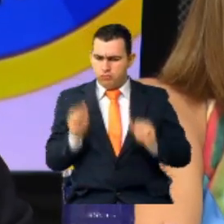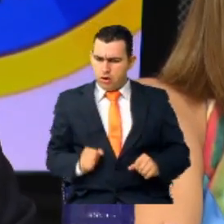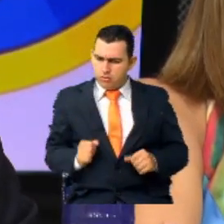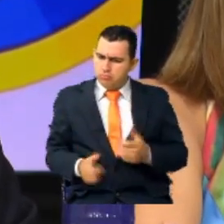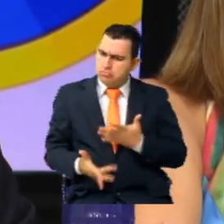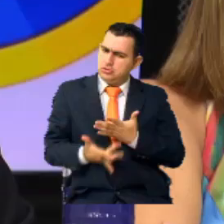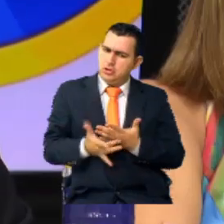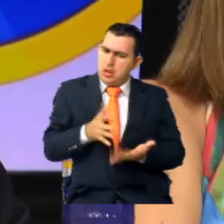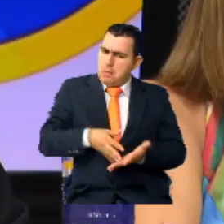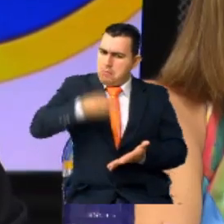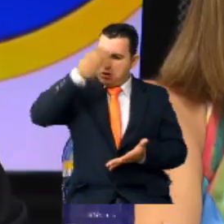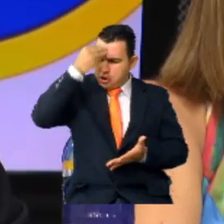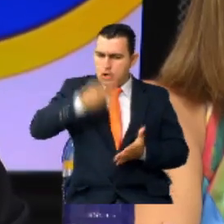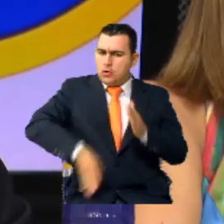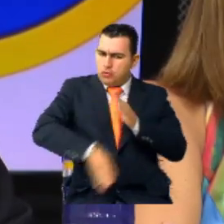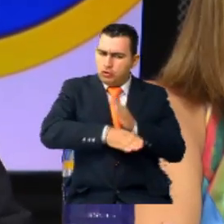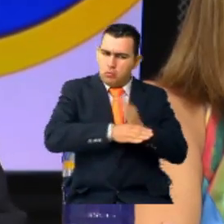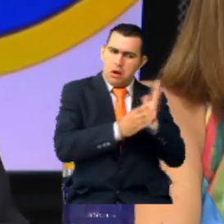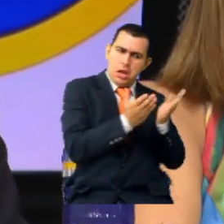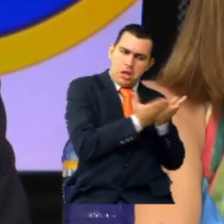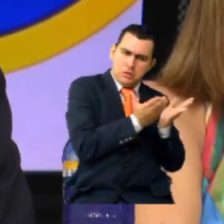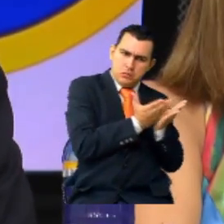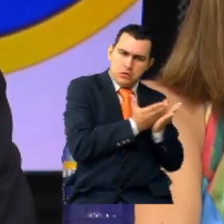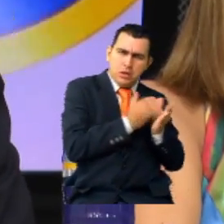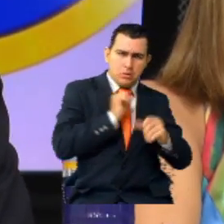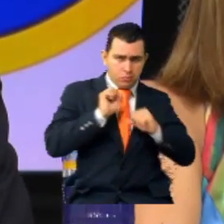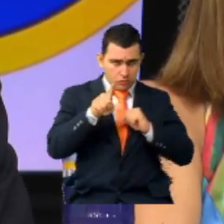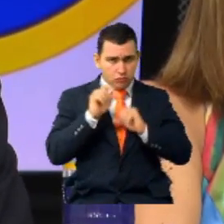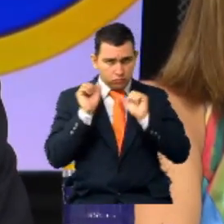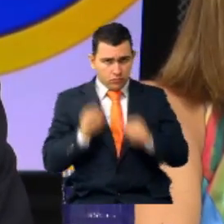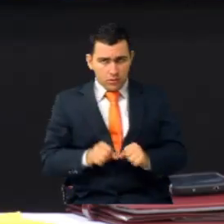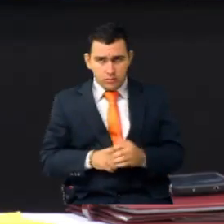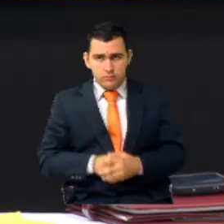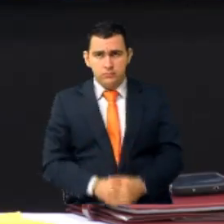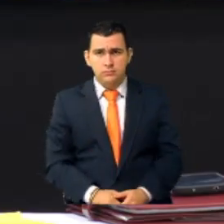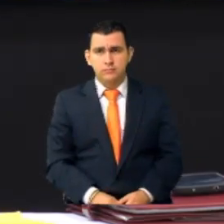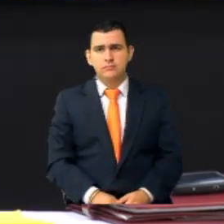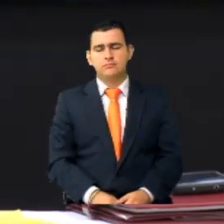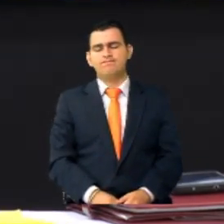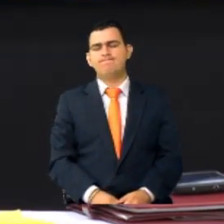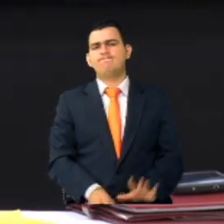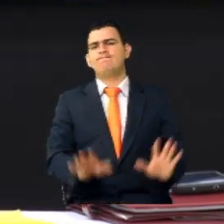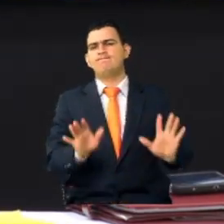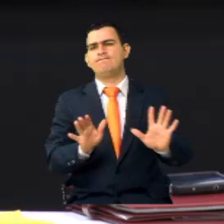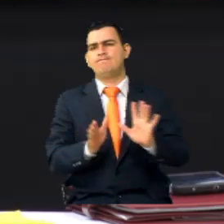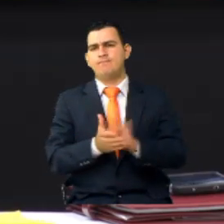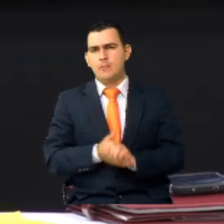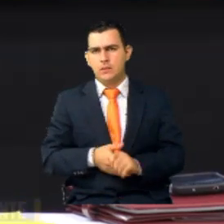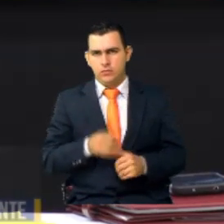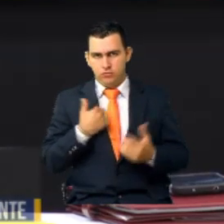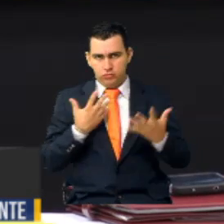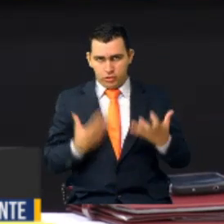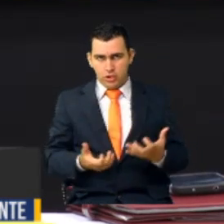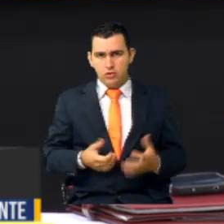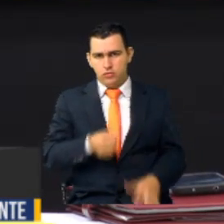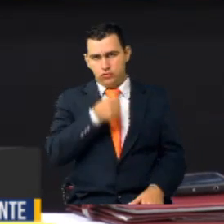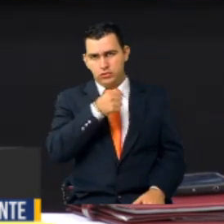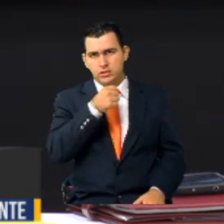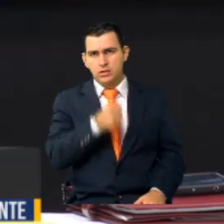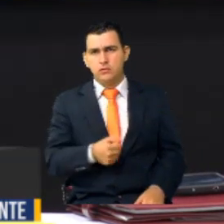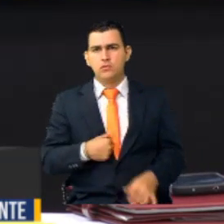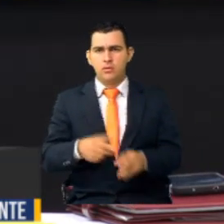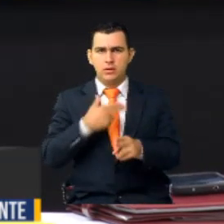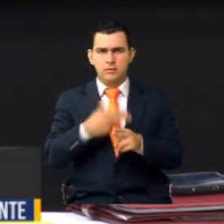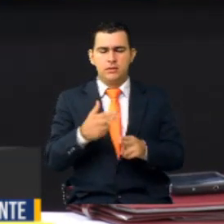ese propósito de atender estas demandas? Don Pedro, quiero dar la noticia a la ciudad. Voy a iniciar